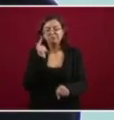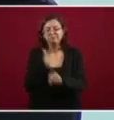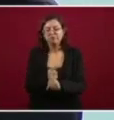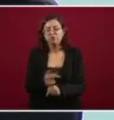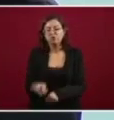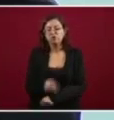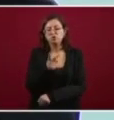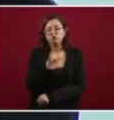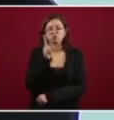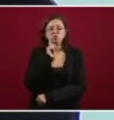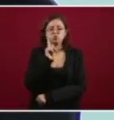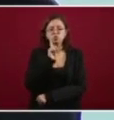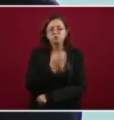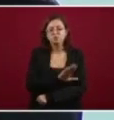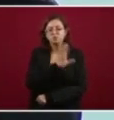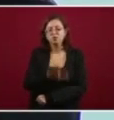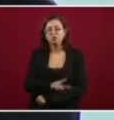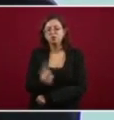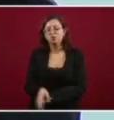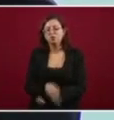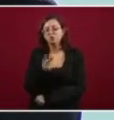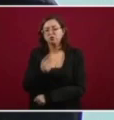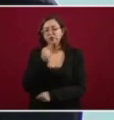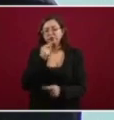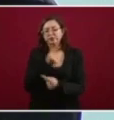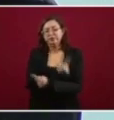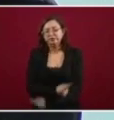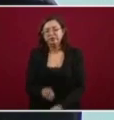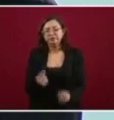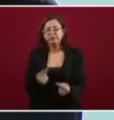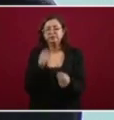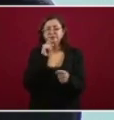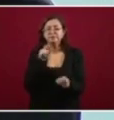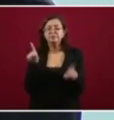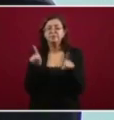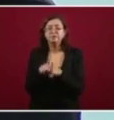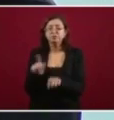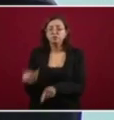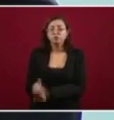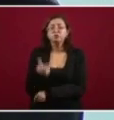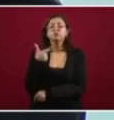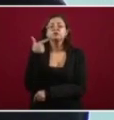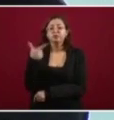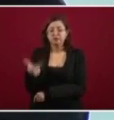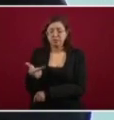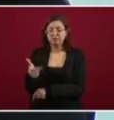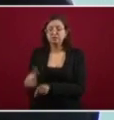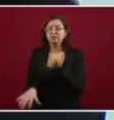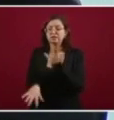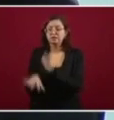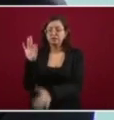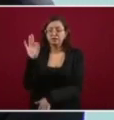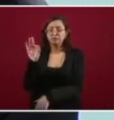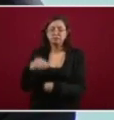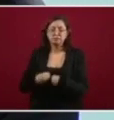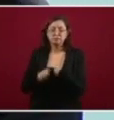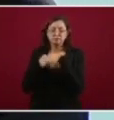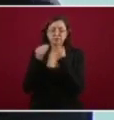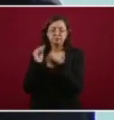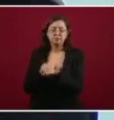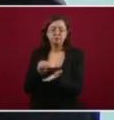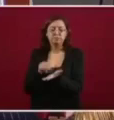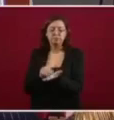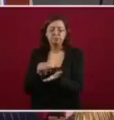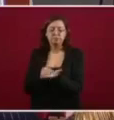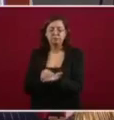2 mujeres y 2 menores, así como 7 personas localizadas con vida. A